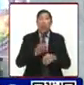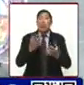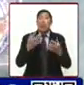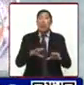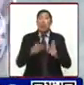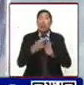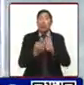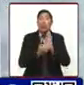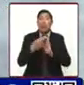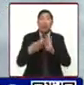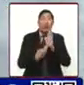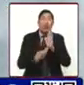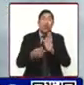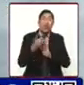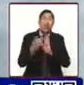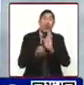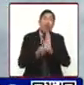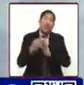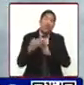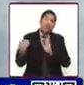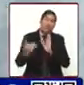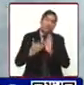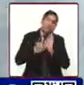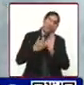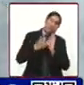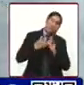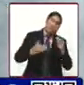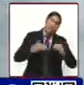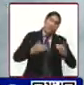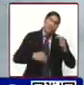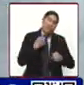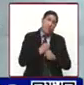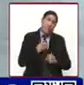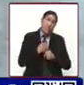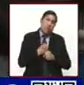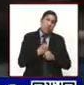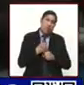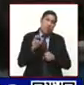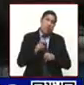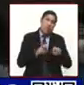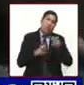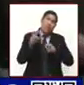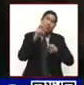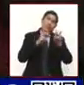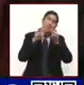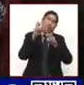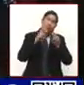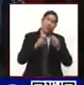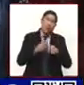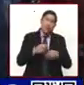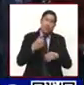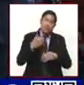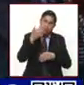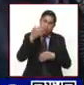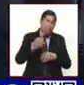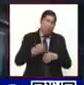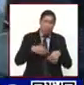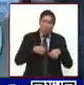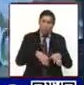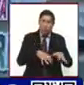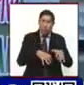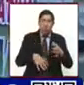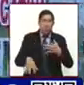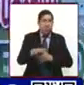rechazan las resoluciones ministeriales y decretos que vulnerarían su estabilidad laboral y el escalafón del sector. La movilización generó